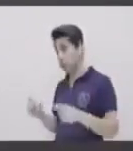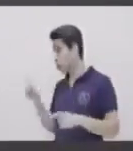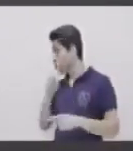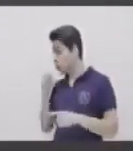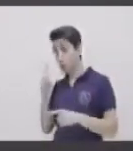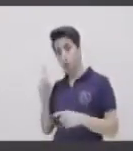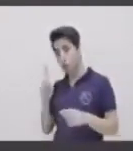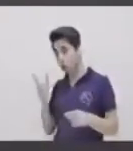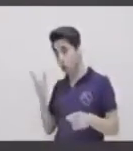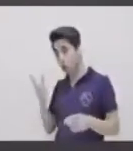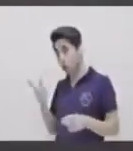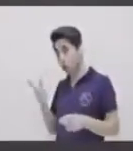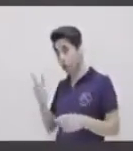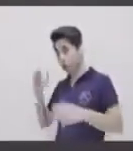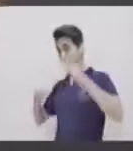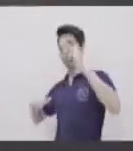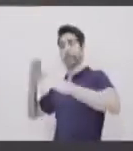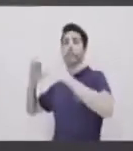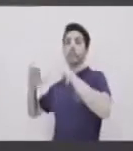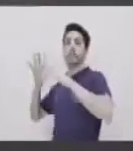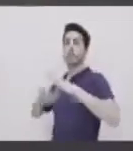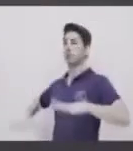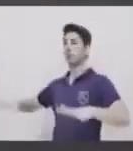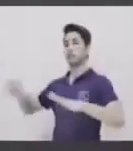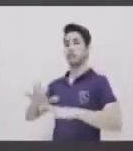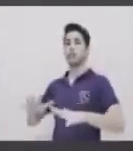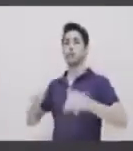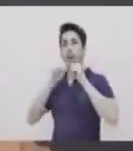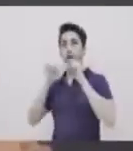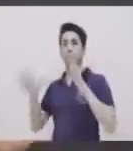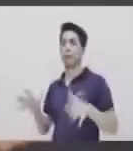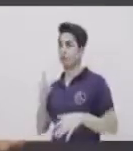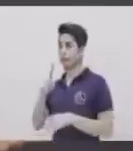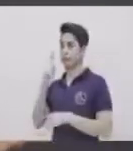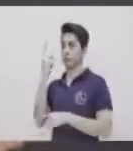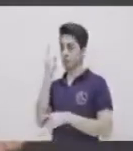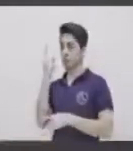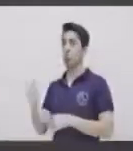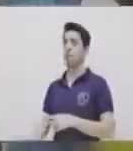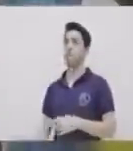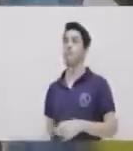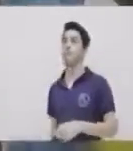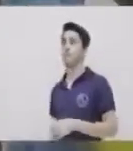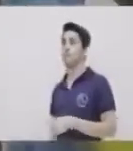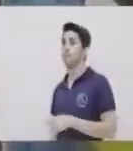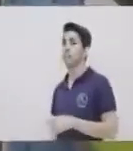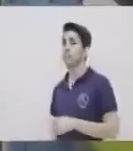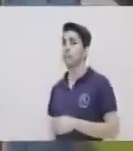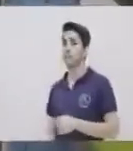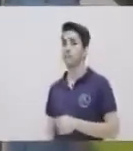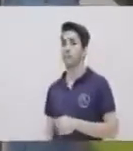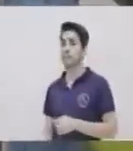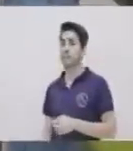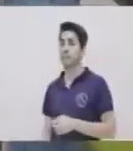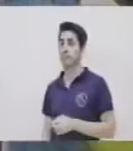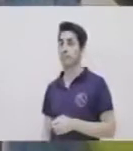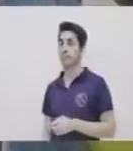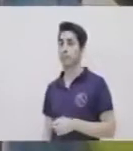de no alterar el entorno de las especies. Eso es lo primero que tenemos que hacer. Y como dice